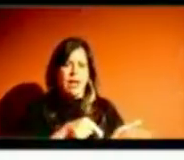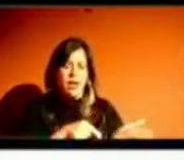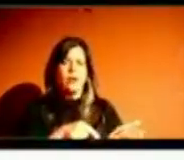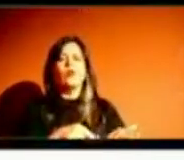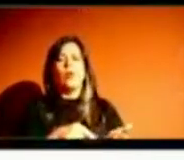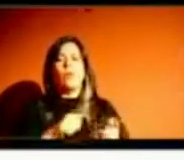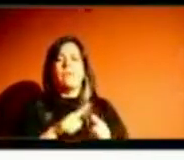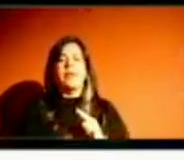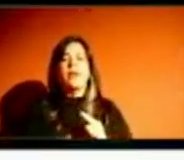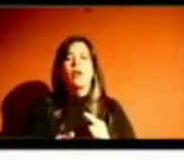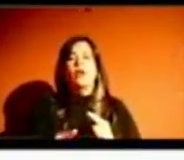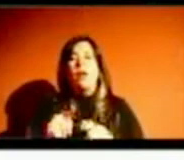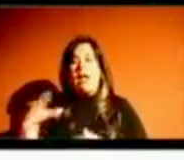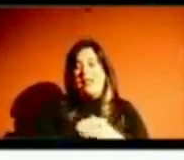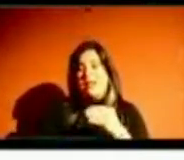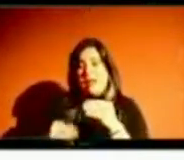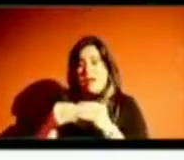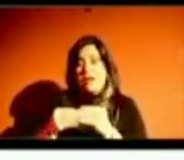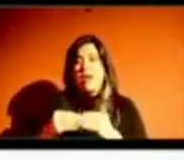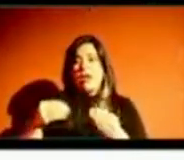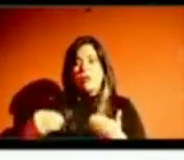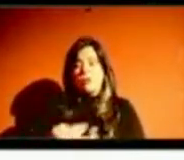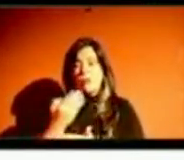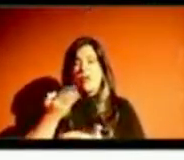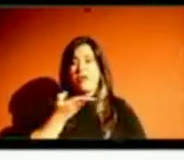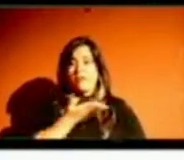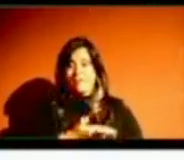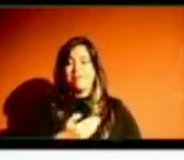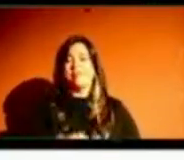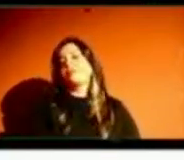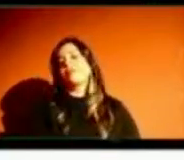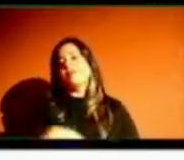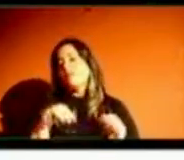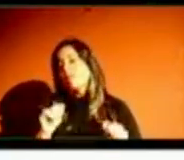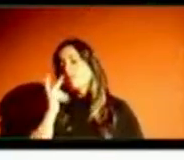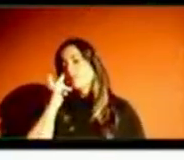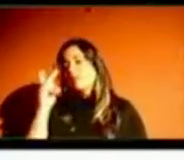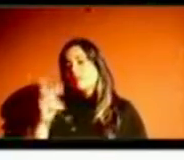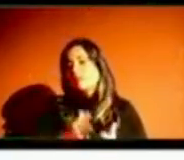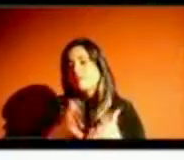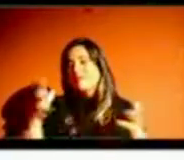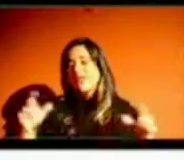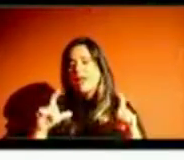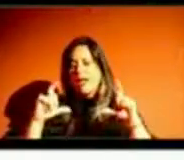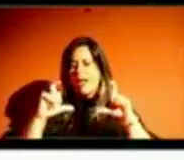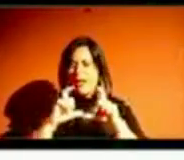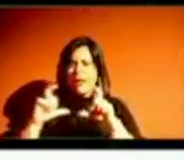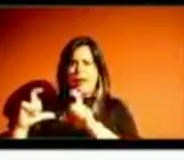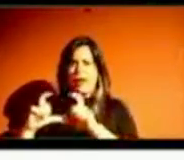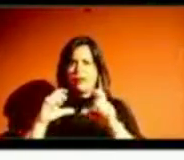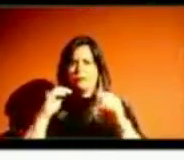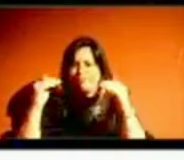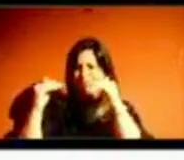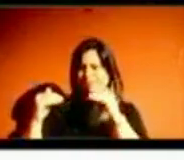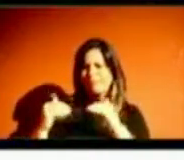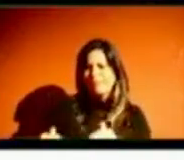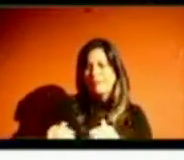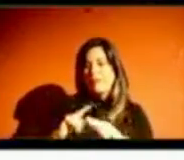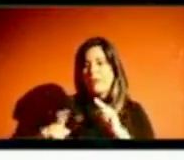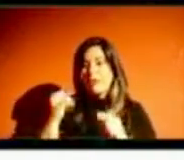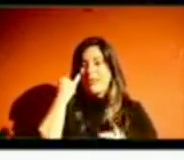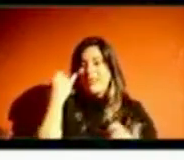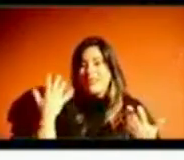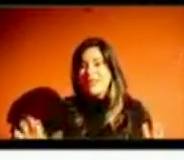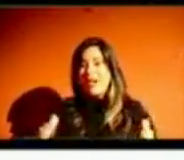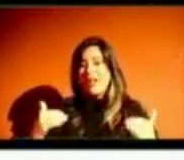una funcionalidad que añade esta actualización. Usted podrá ver bastantes cajitas o secciones ahí. Pero si ya